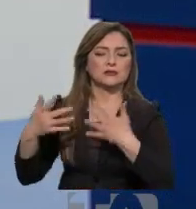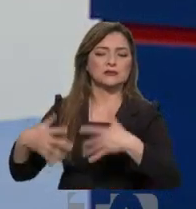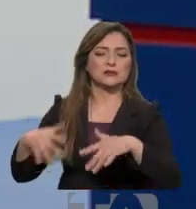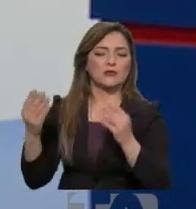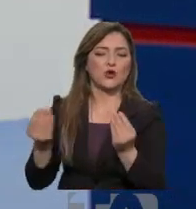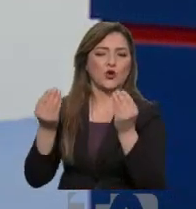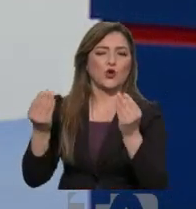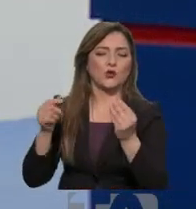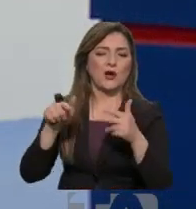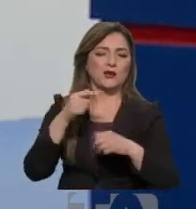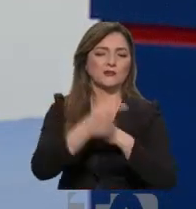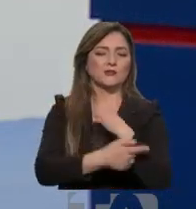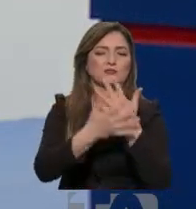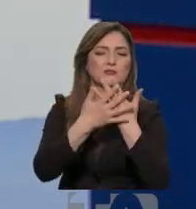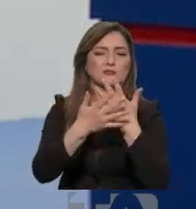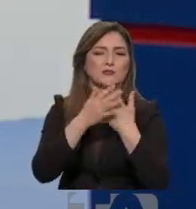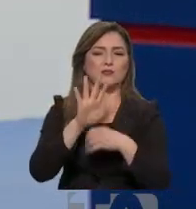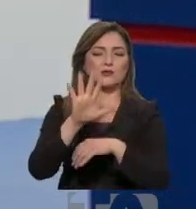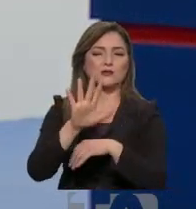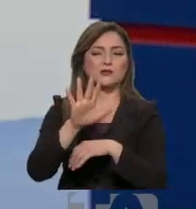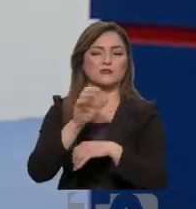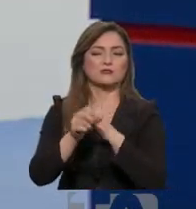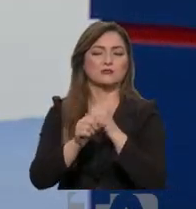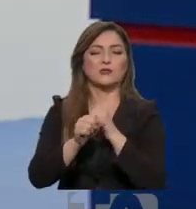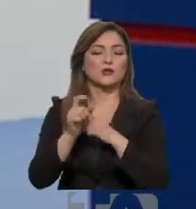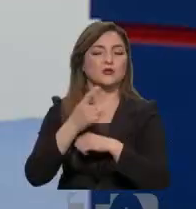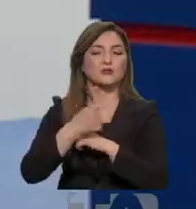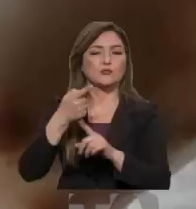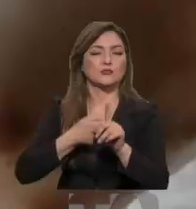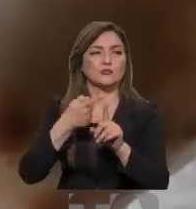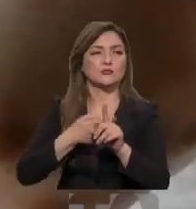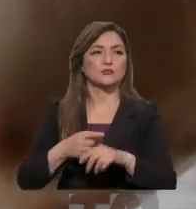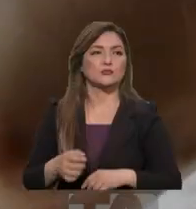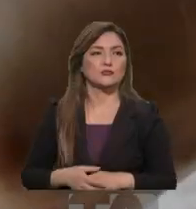tiene el joven. Actualmente Felipe está ciego, en silla de ruedas y sin olfato.